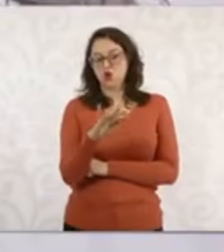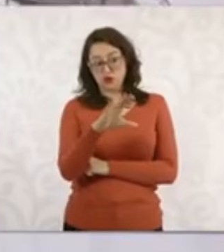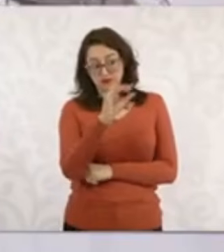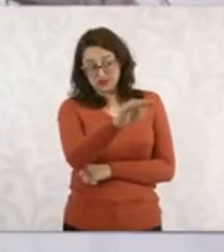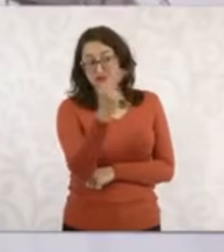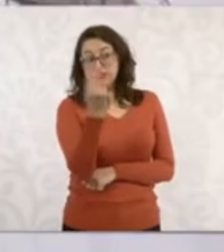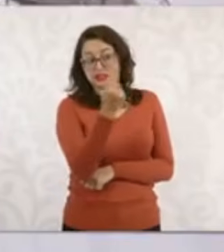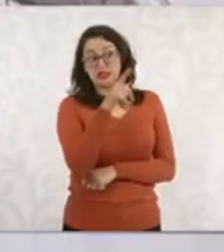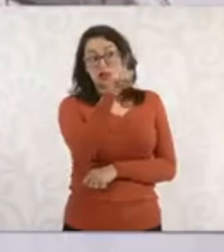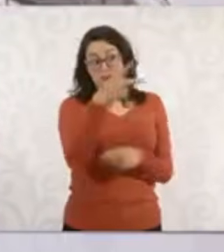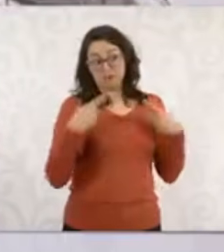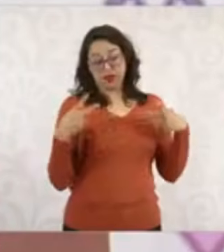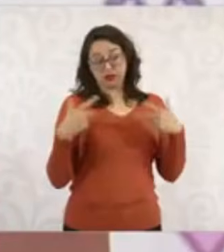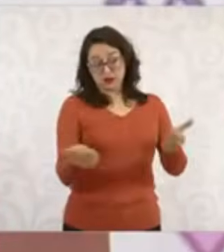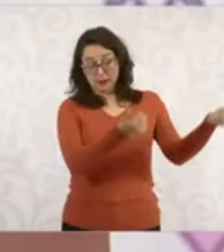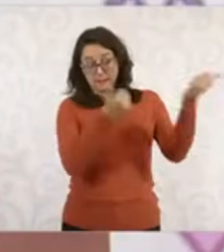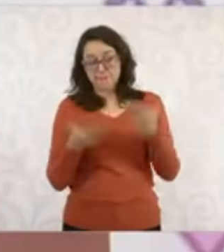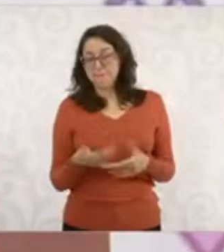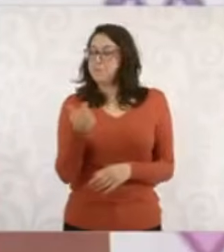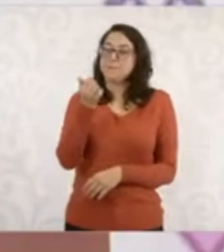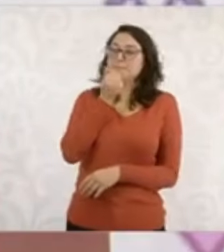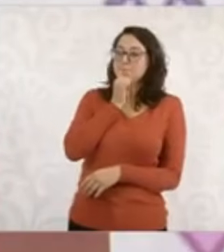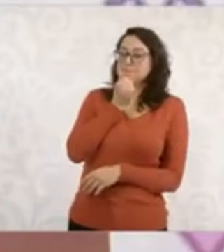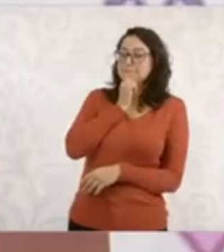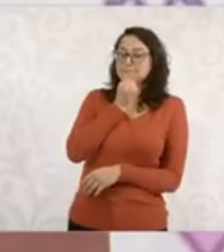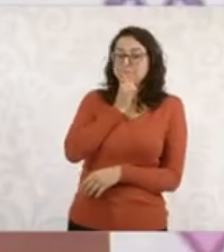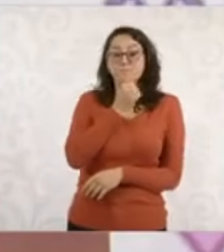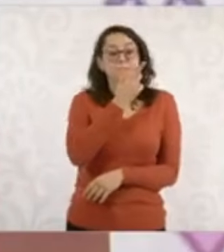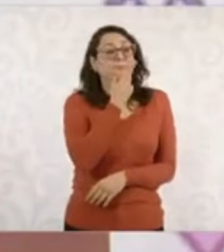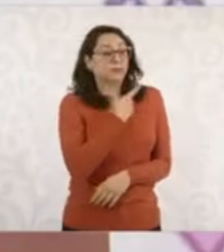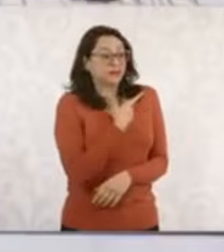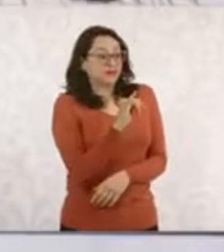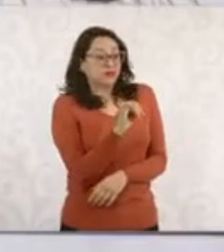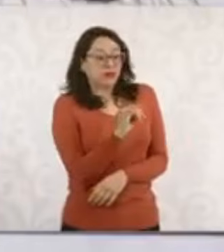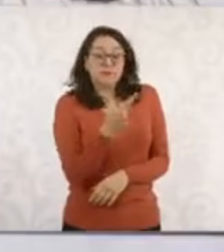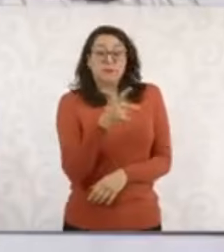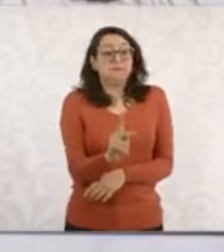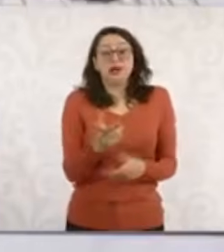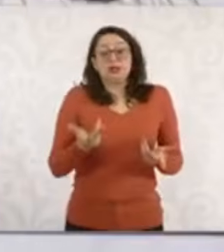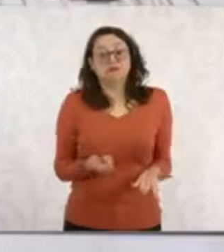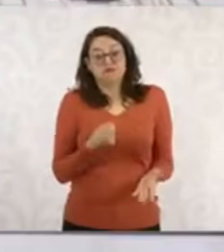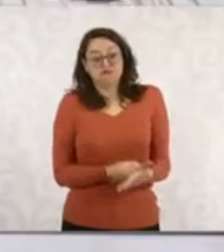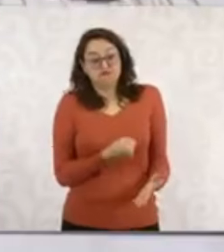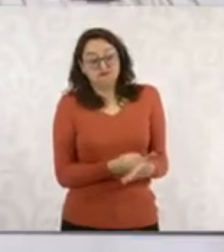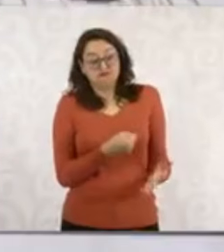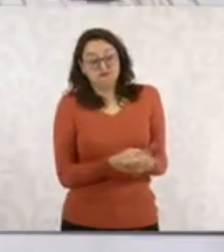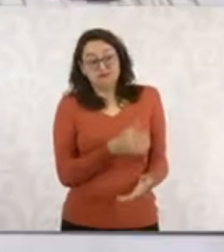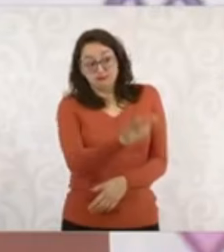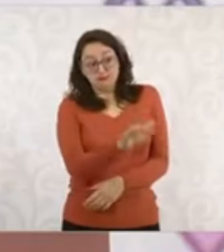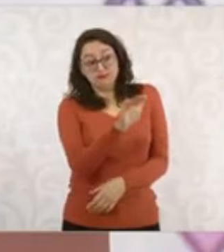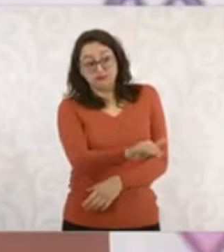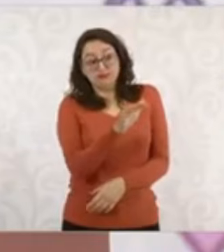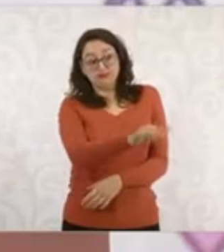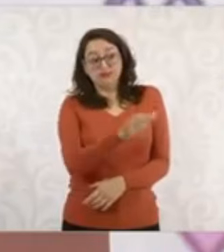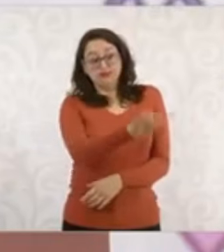dado. ¿Qué le pidió? Y que seguimos insistiendo. Digo que sí, pero seguimos insistiendo porque todavía no ha ocurrido.